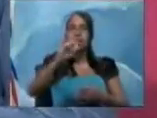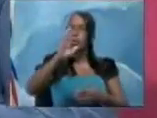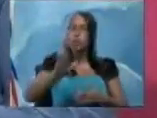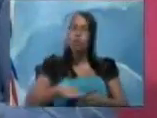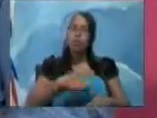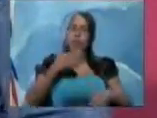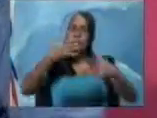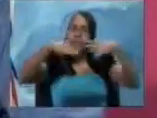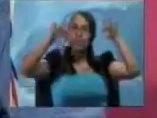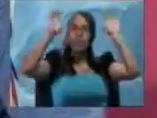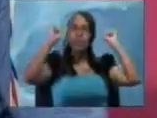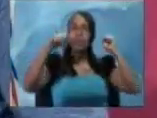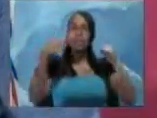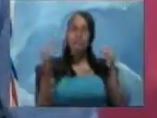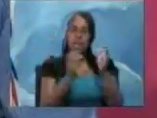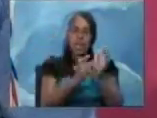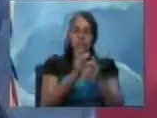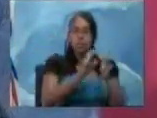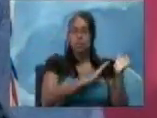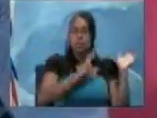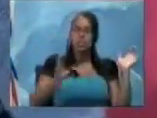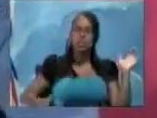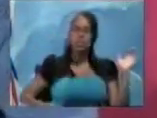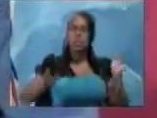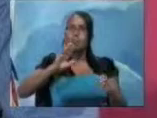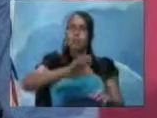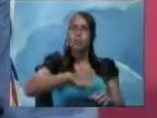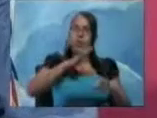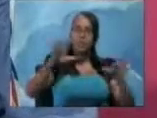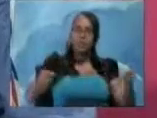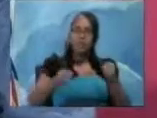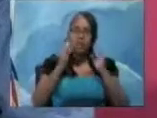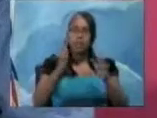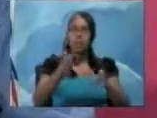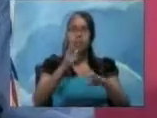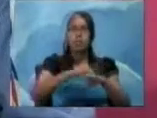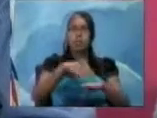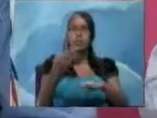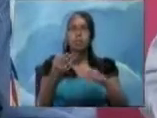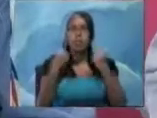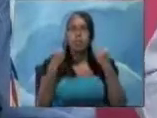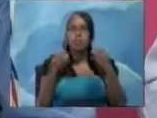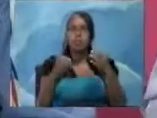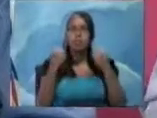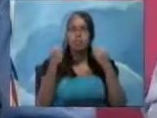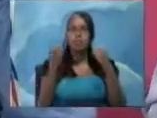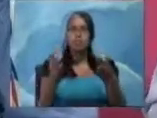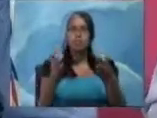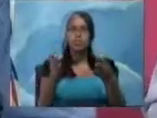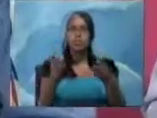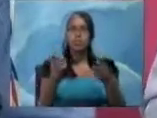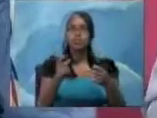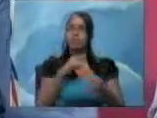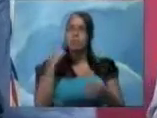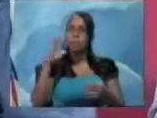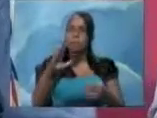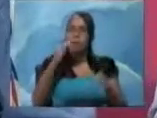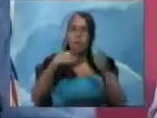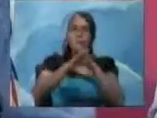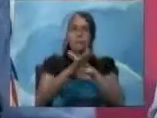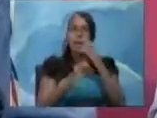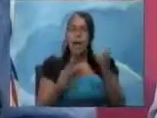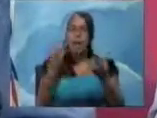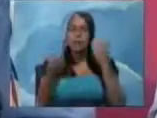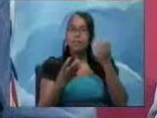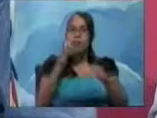entender que Jesucristo lo puede salvar Porque muchos escuche muchos mueren y van al infierno